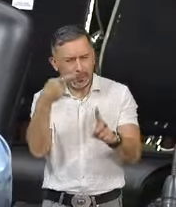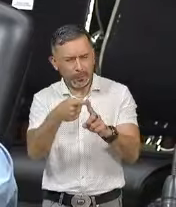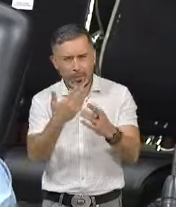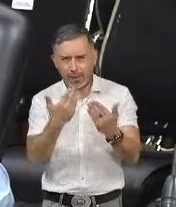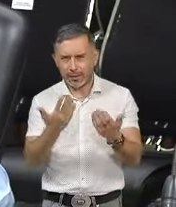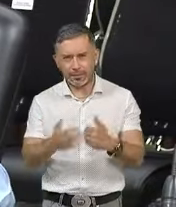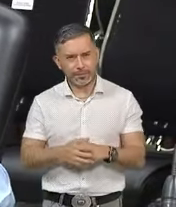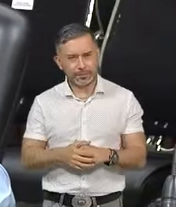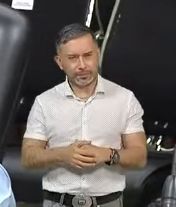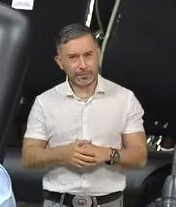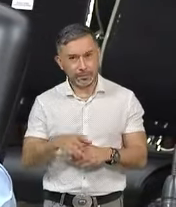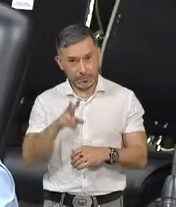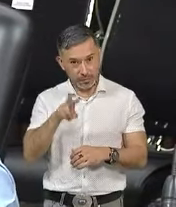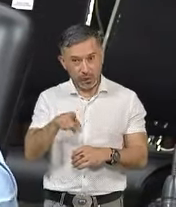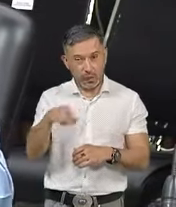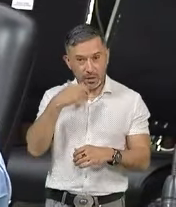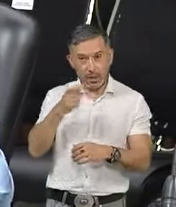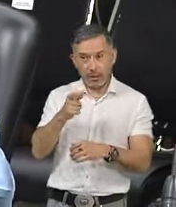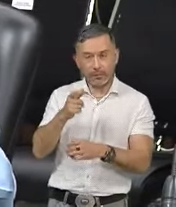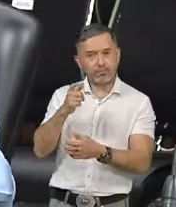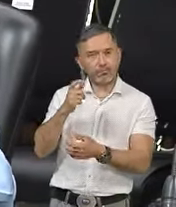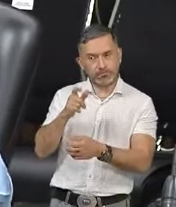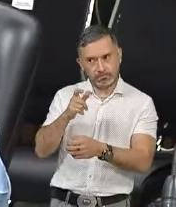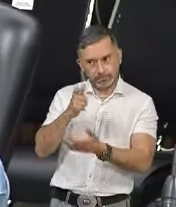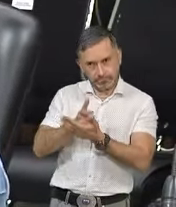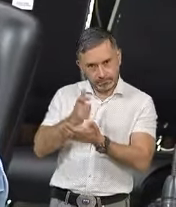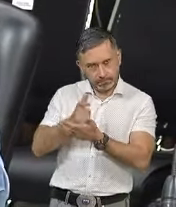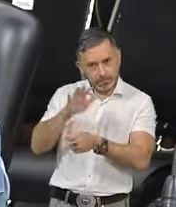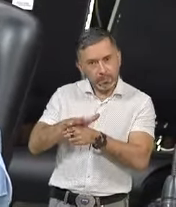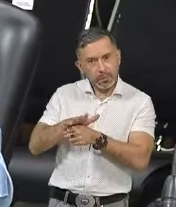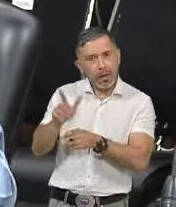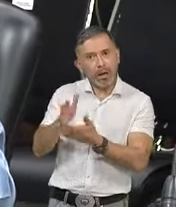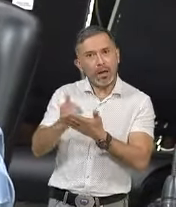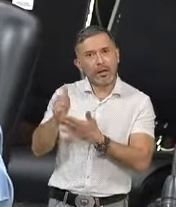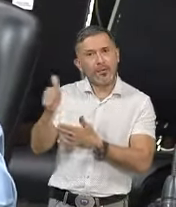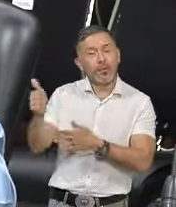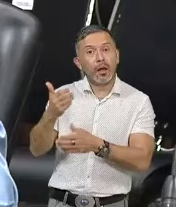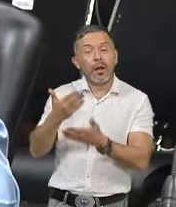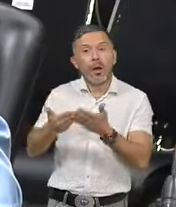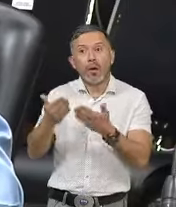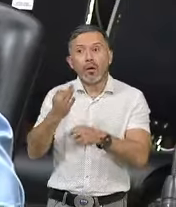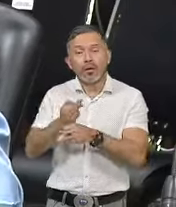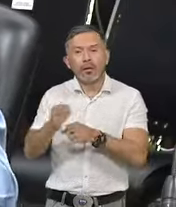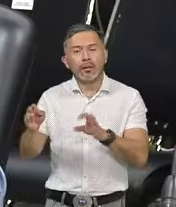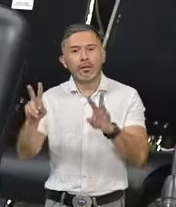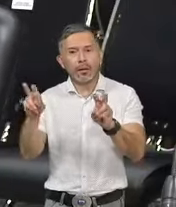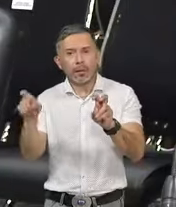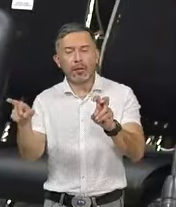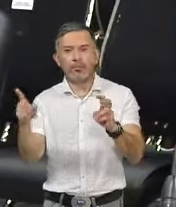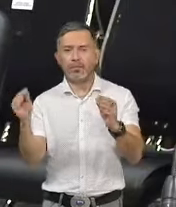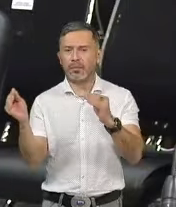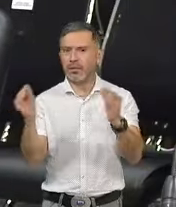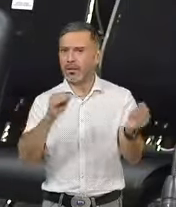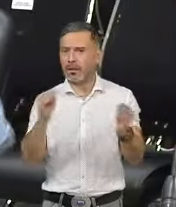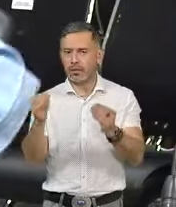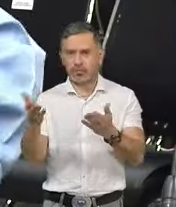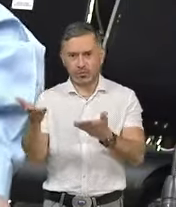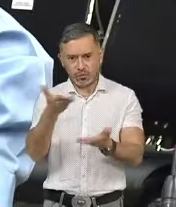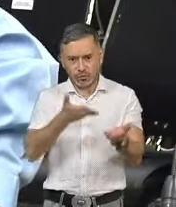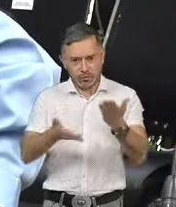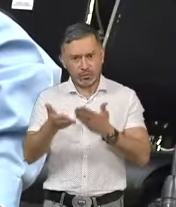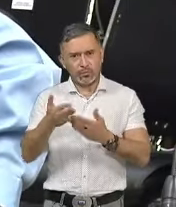moderador en este ejercicio de que hay un debate ágil de verdad una